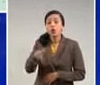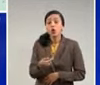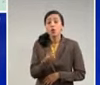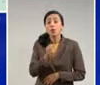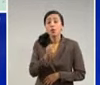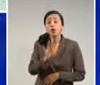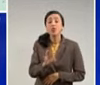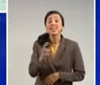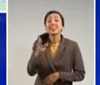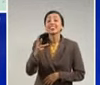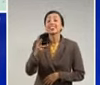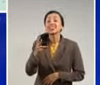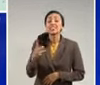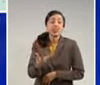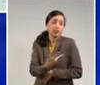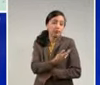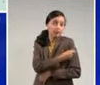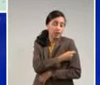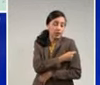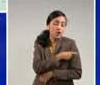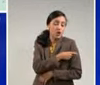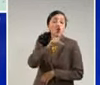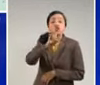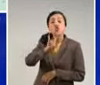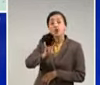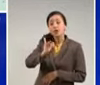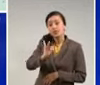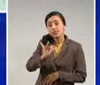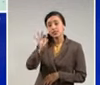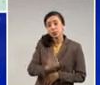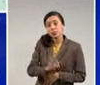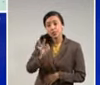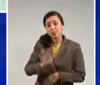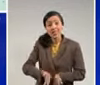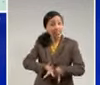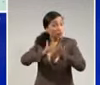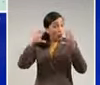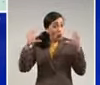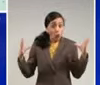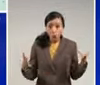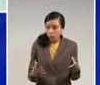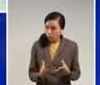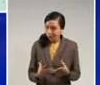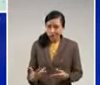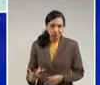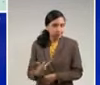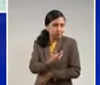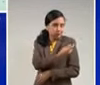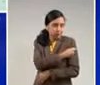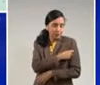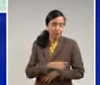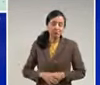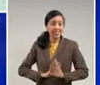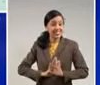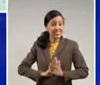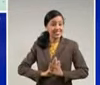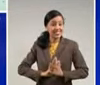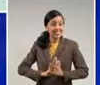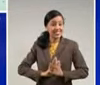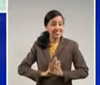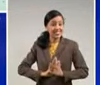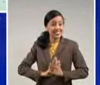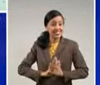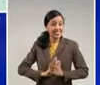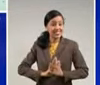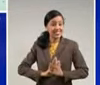tercera dosis y el 97% su esquema completo. Y ya el 8,6%